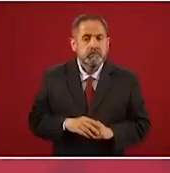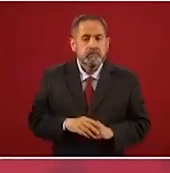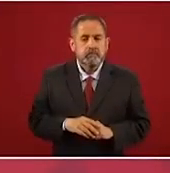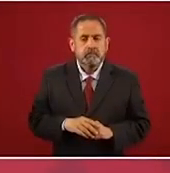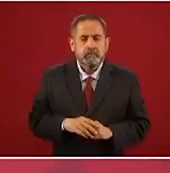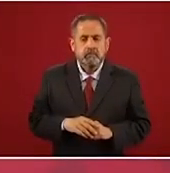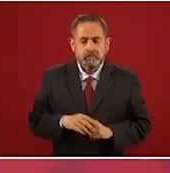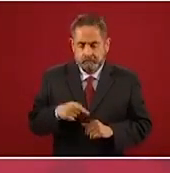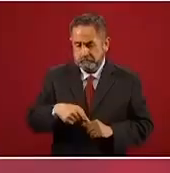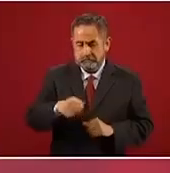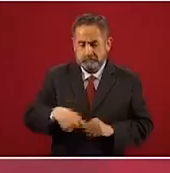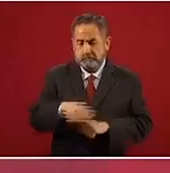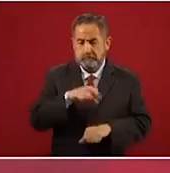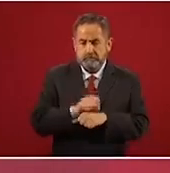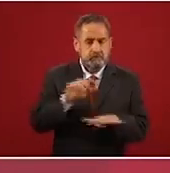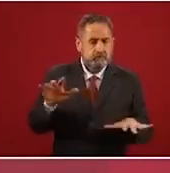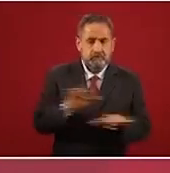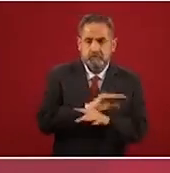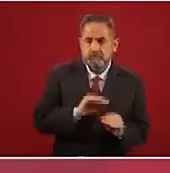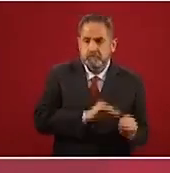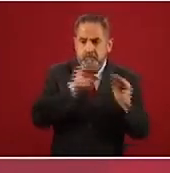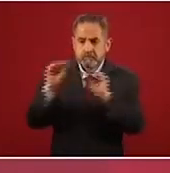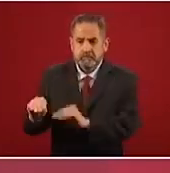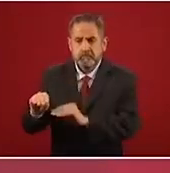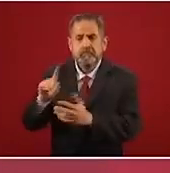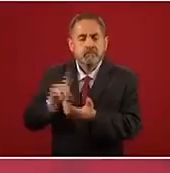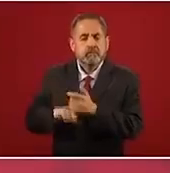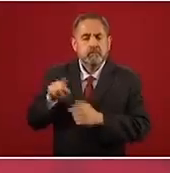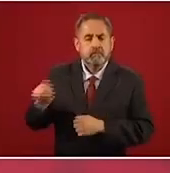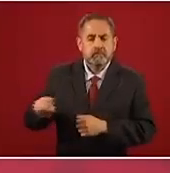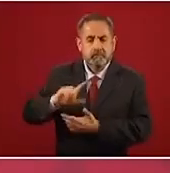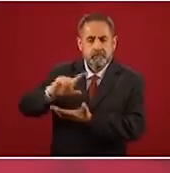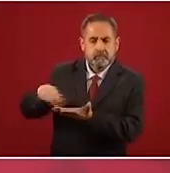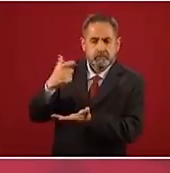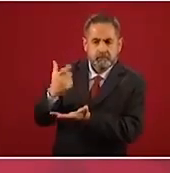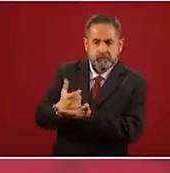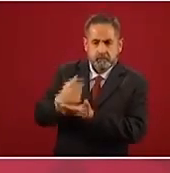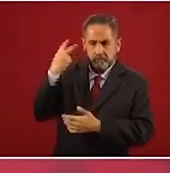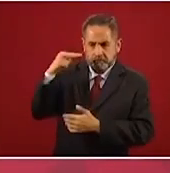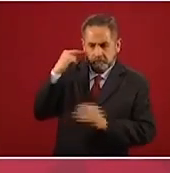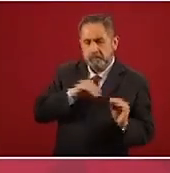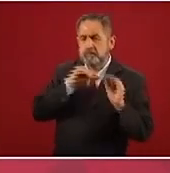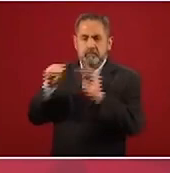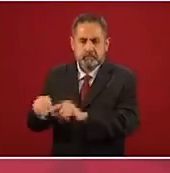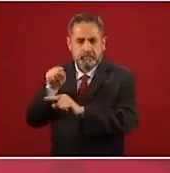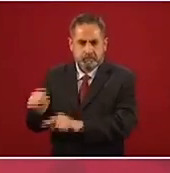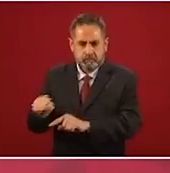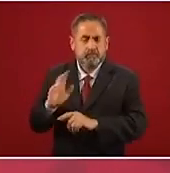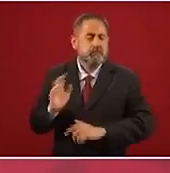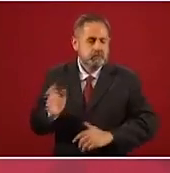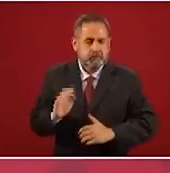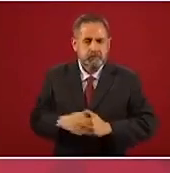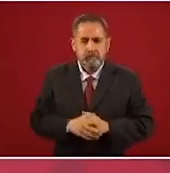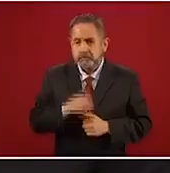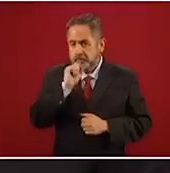va a mudar en esta semana a Xalapa, Veracruz. Ya